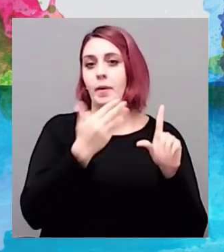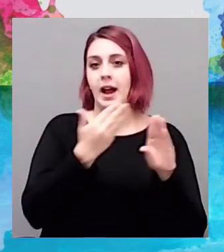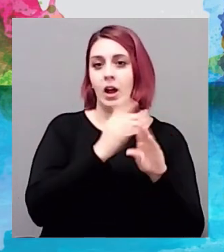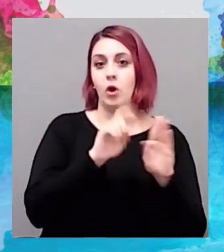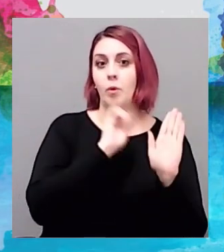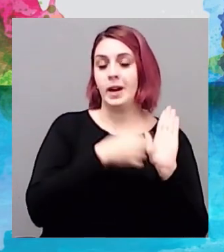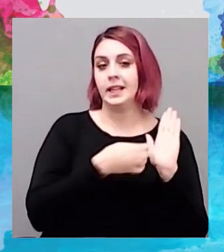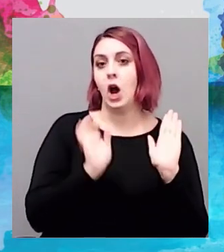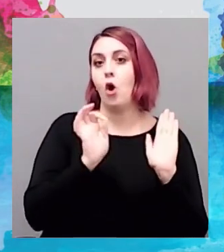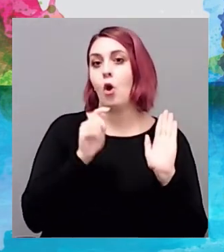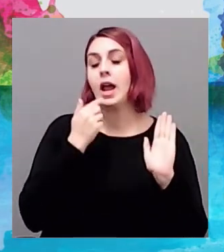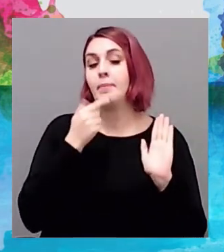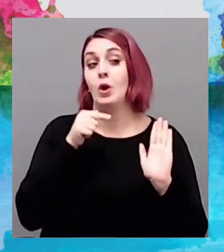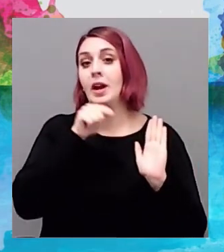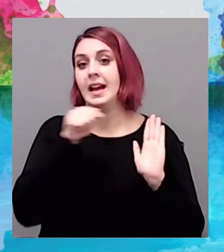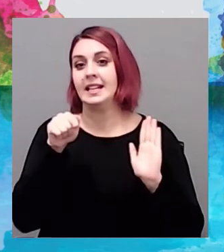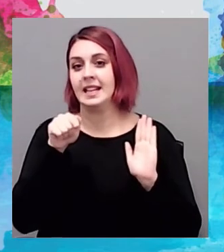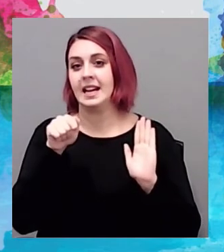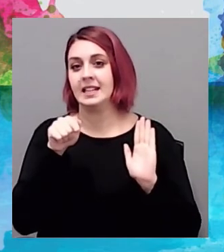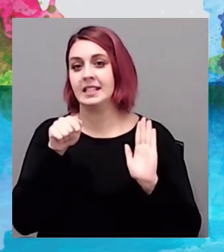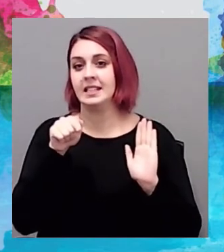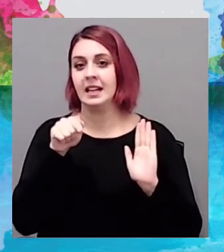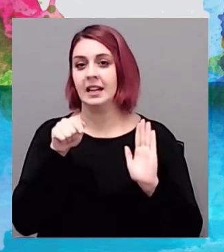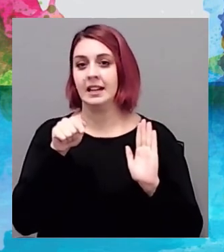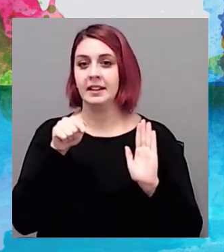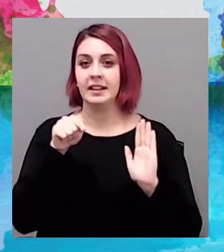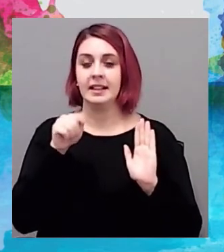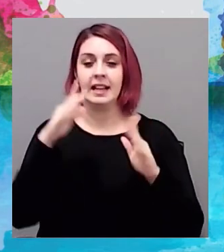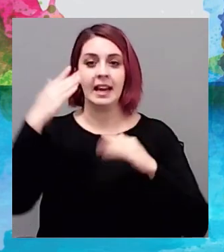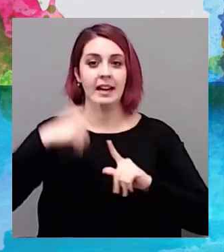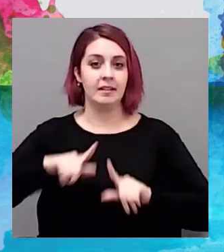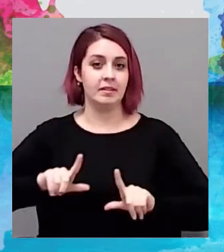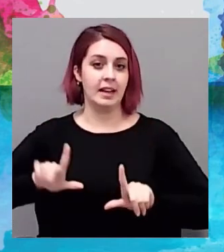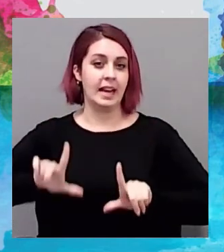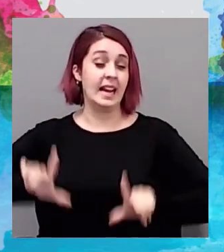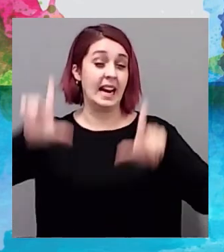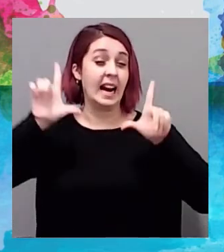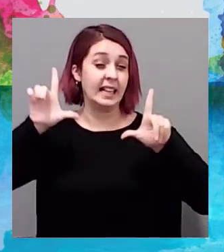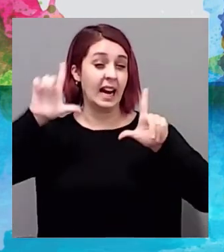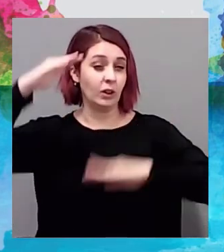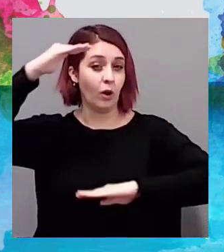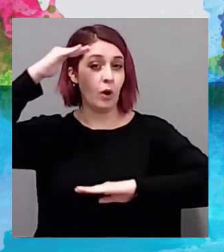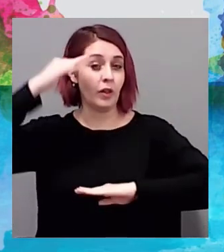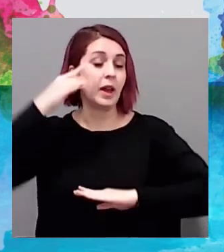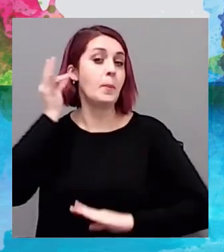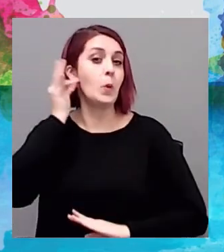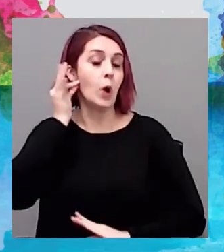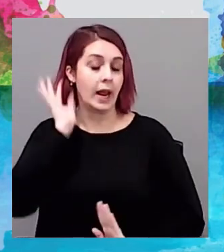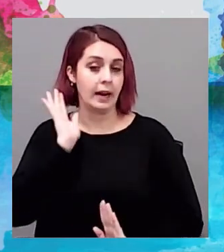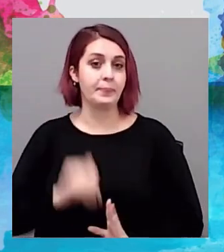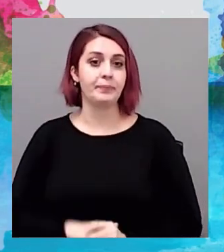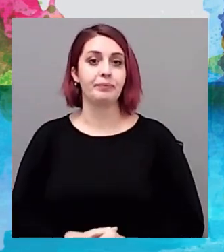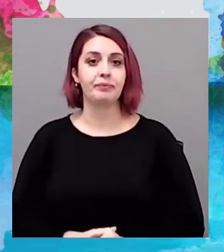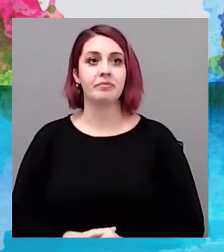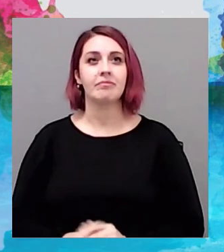o estas del retrato en sí de una mujer, y también